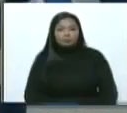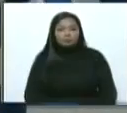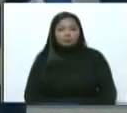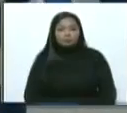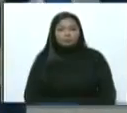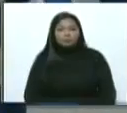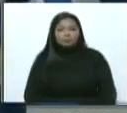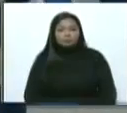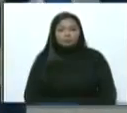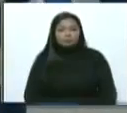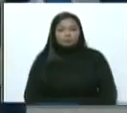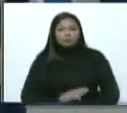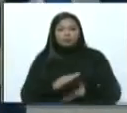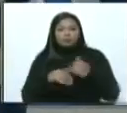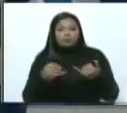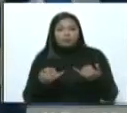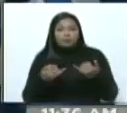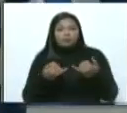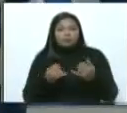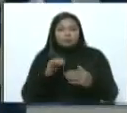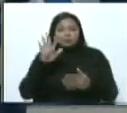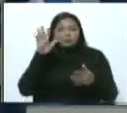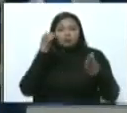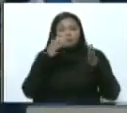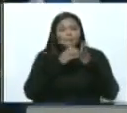de acusación,